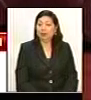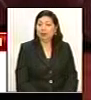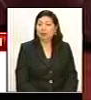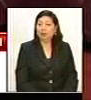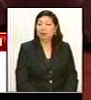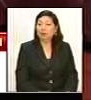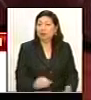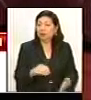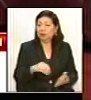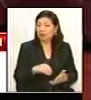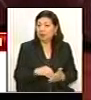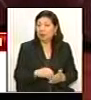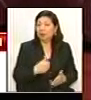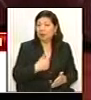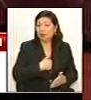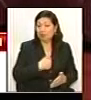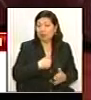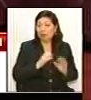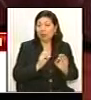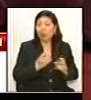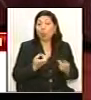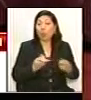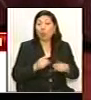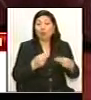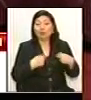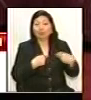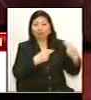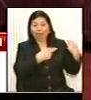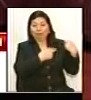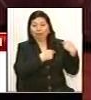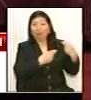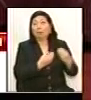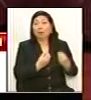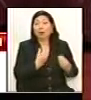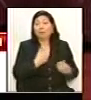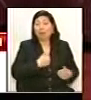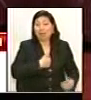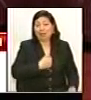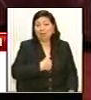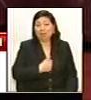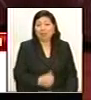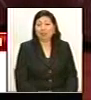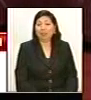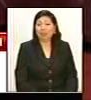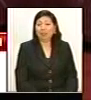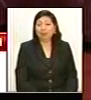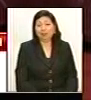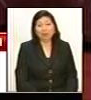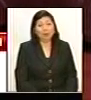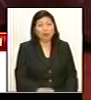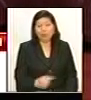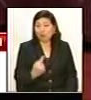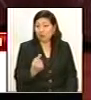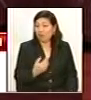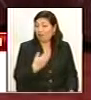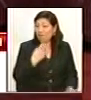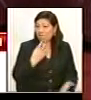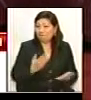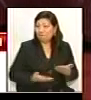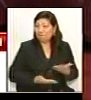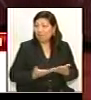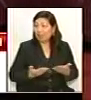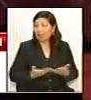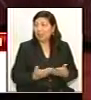fueron propuestos el mismo día que yo asumí, porque para mí me es no solamente fácil, sino